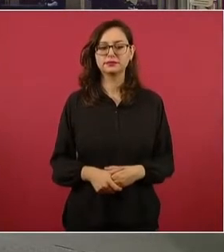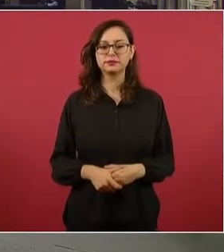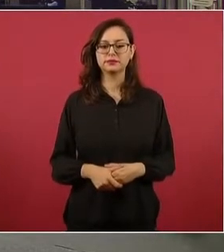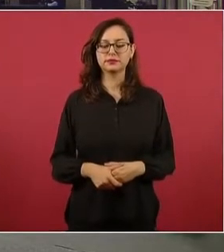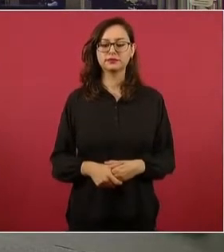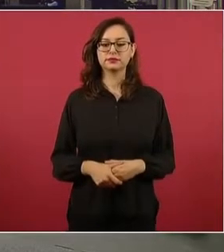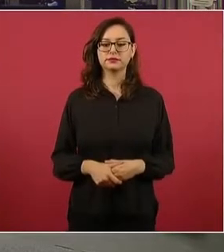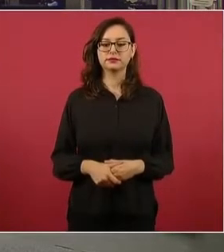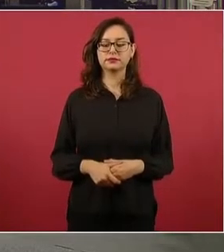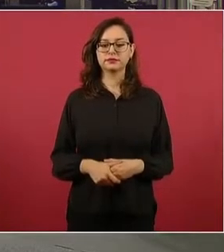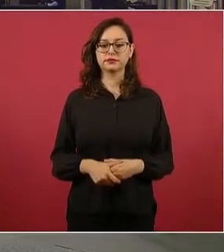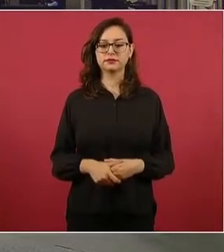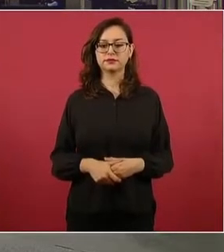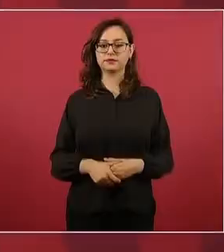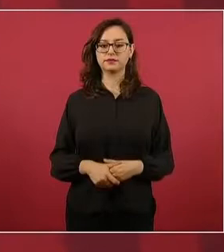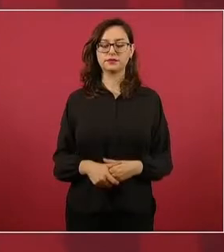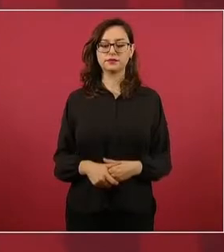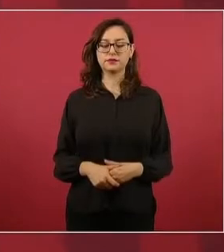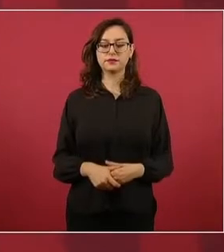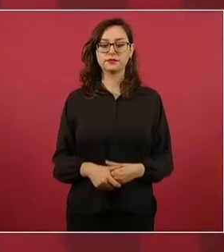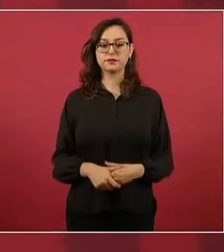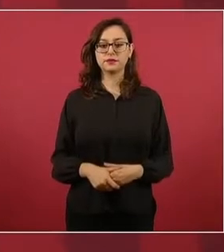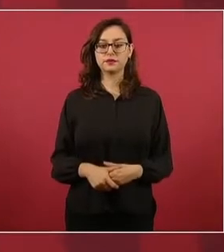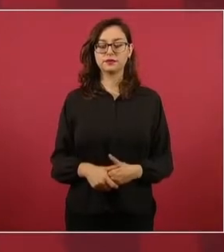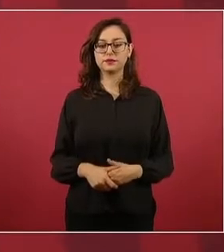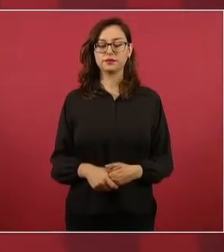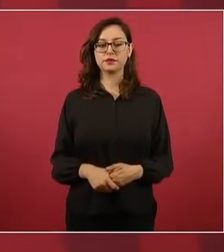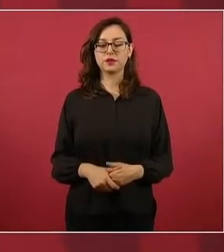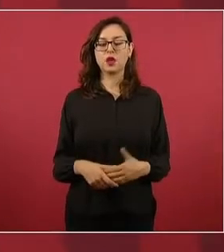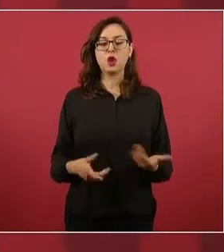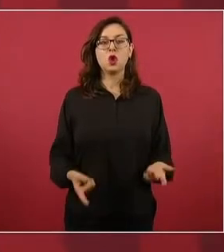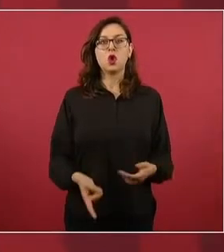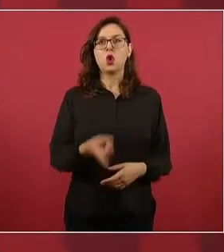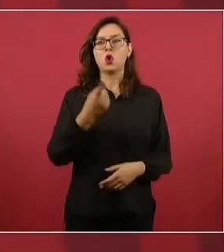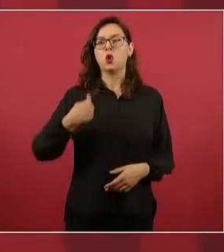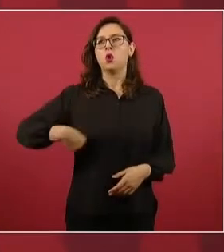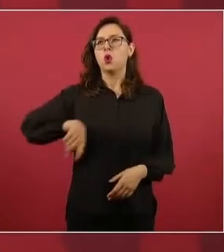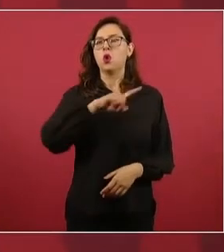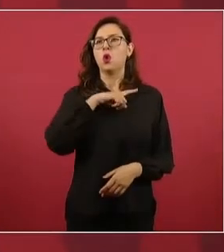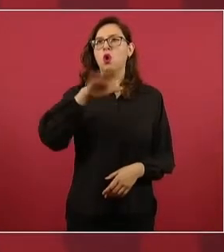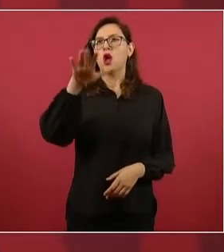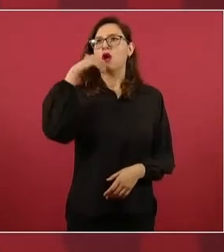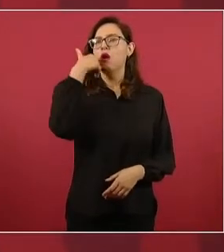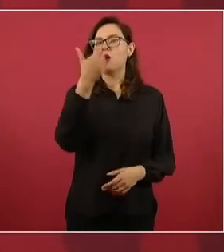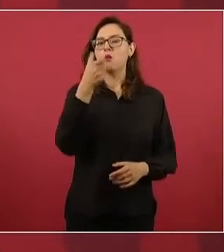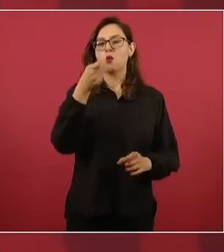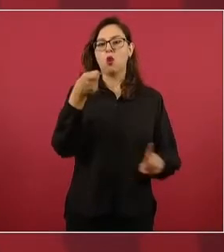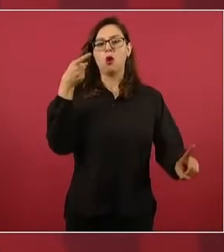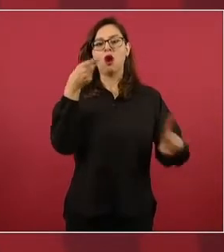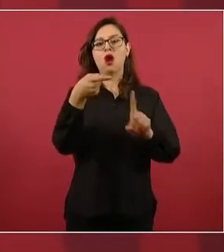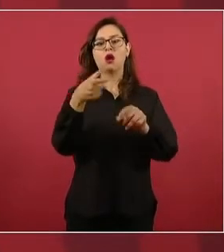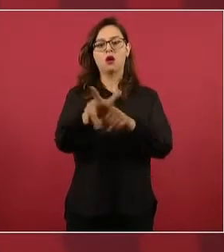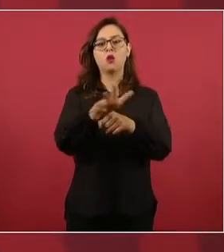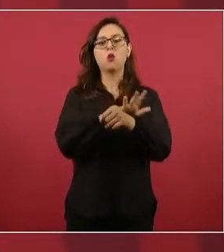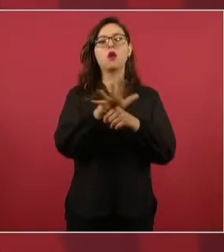esencia, lo que se busca es garantizar el derecho del pueblo a la salud.